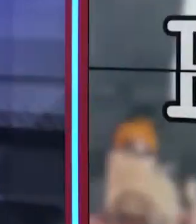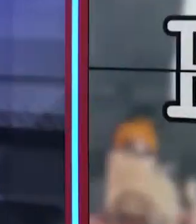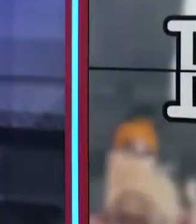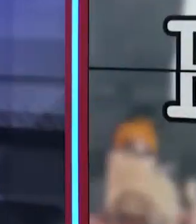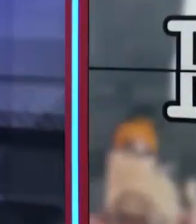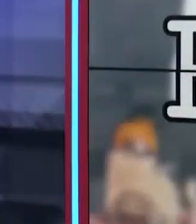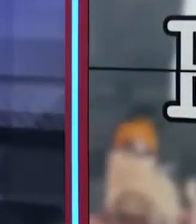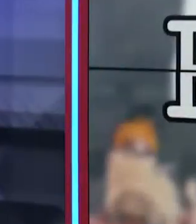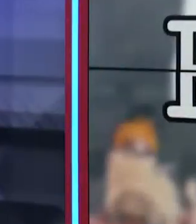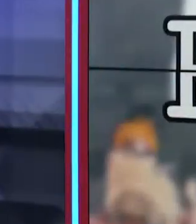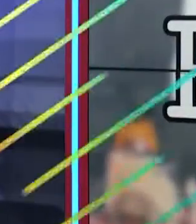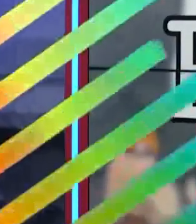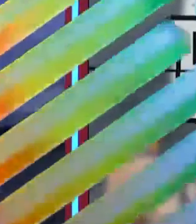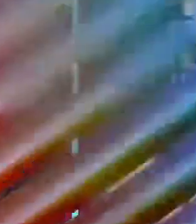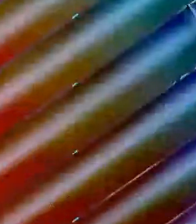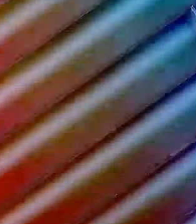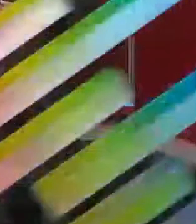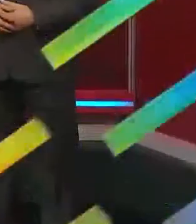Rapanui.